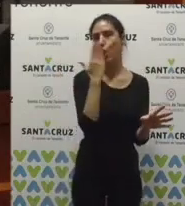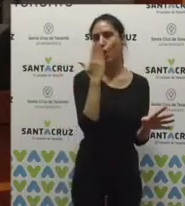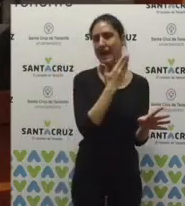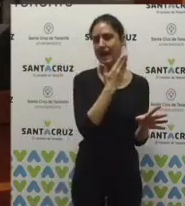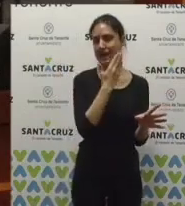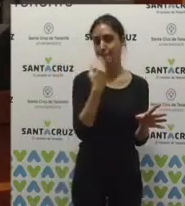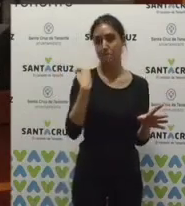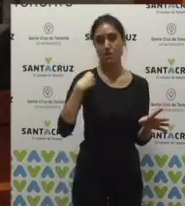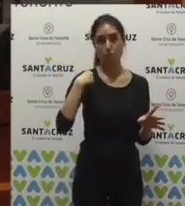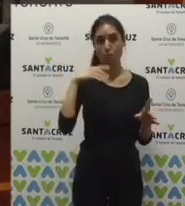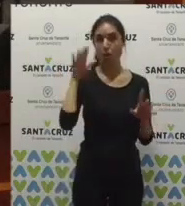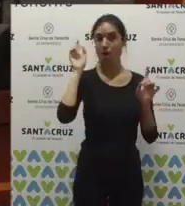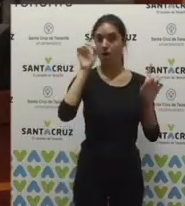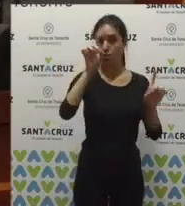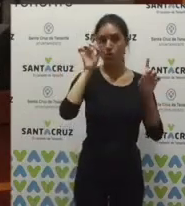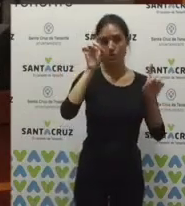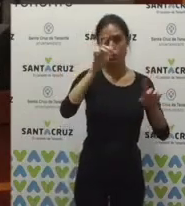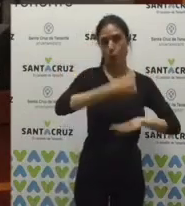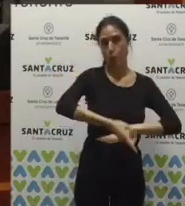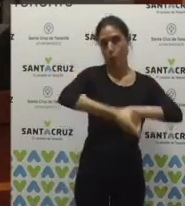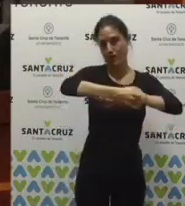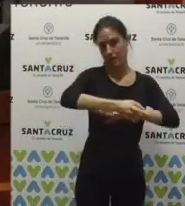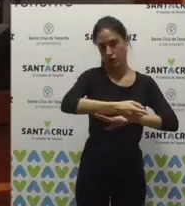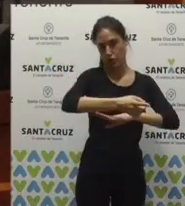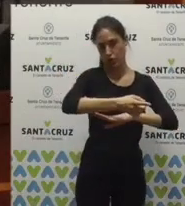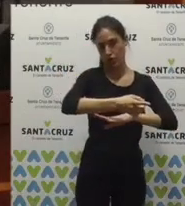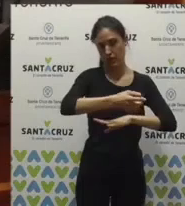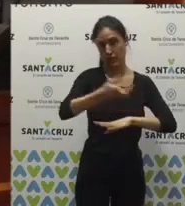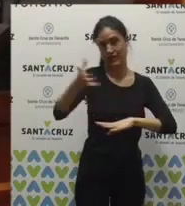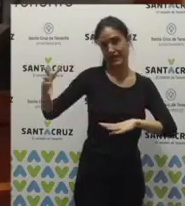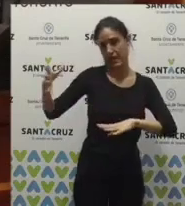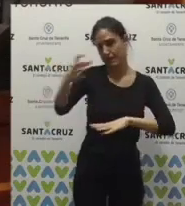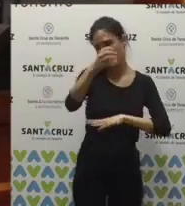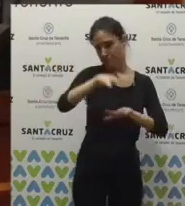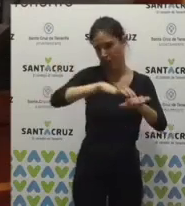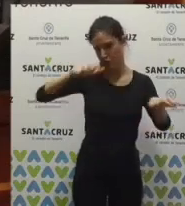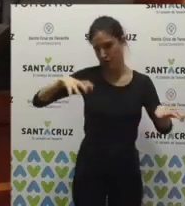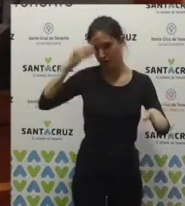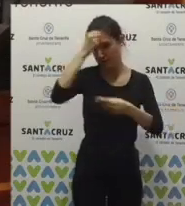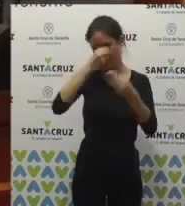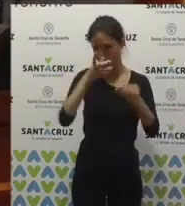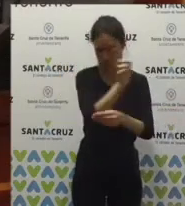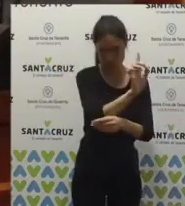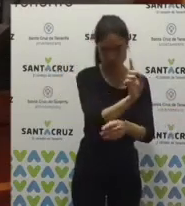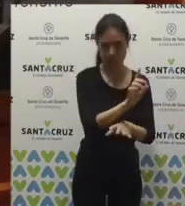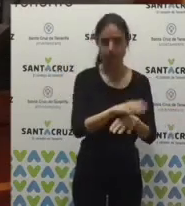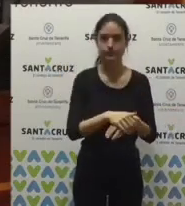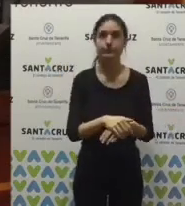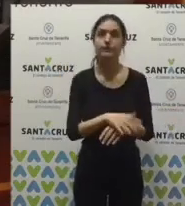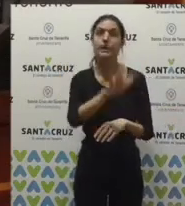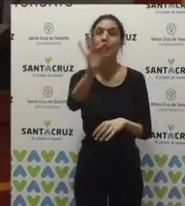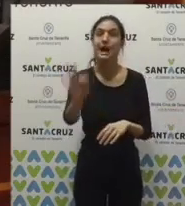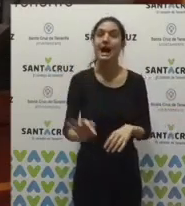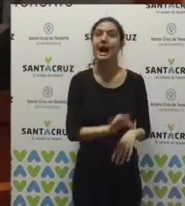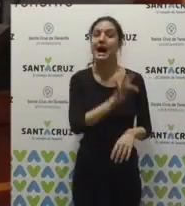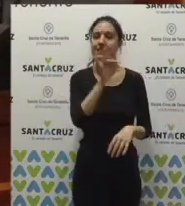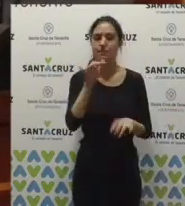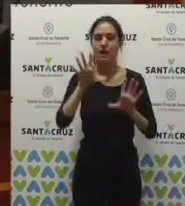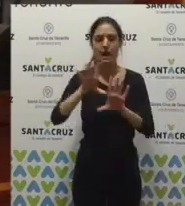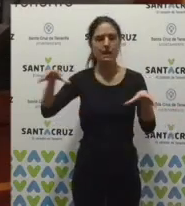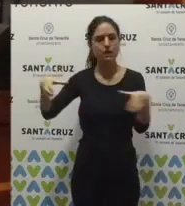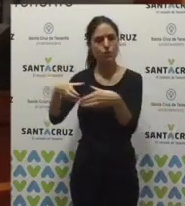de la educación obligatoria que estamos seguramente pensando todos pero es que además este equipo tenía una tasa de éxito muy importante